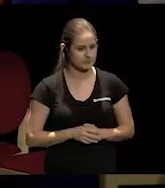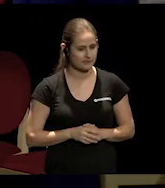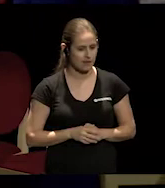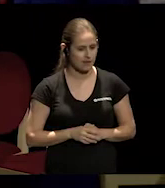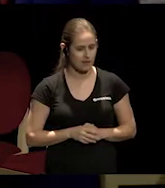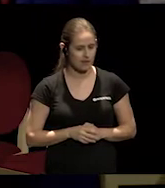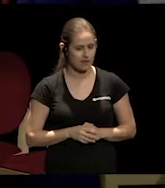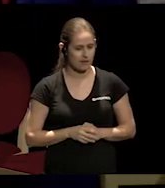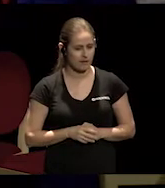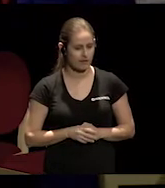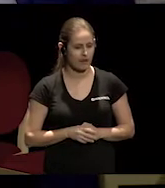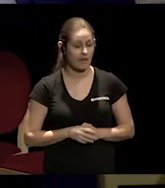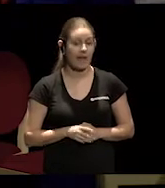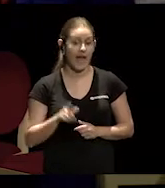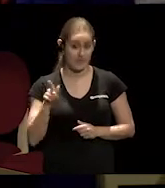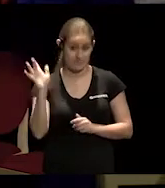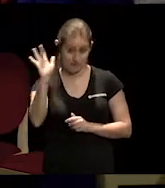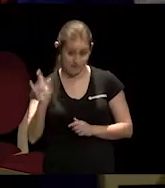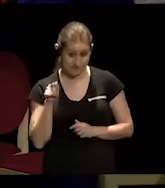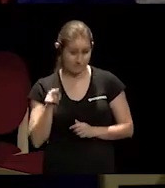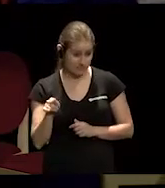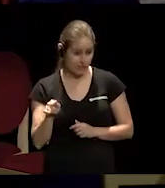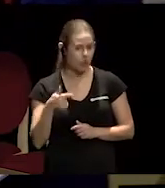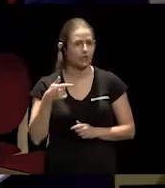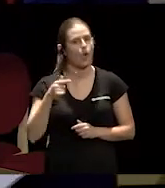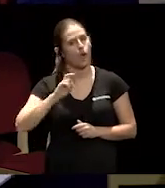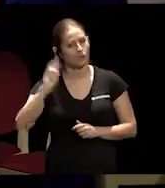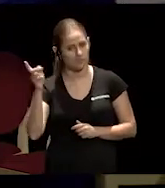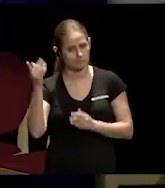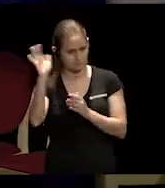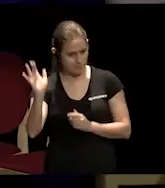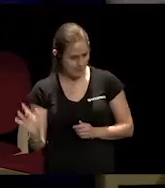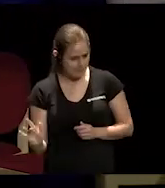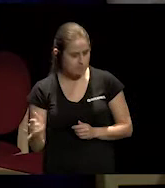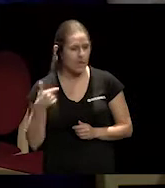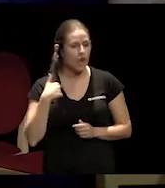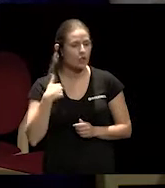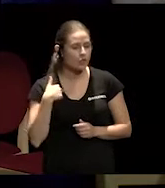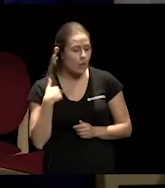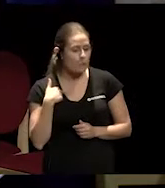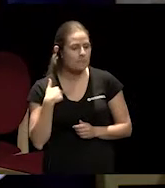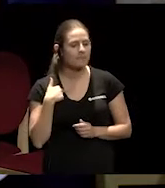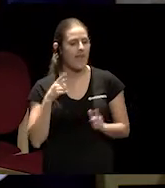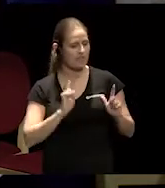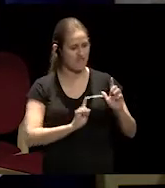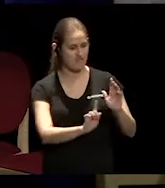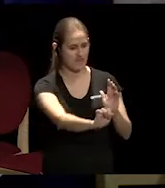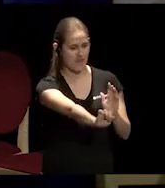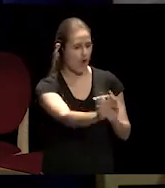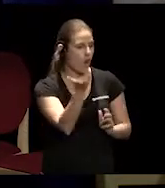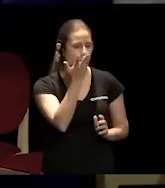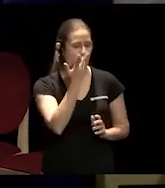Aquí se me galardona por interpretar el mejor desfile más colorista y efectista.